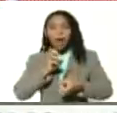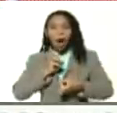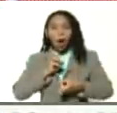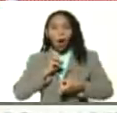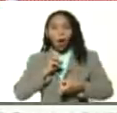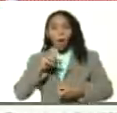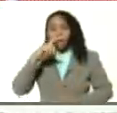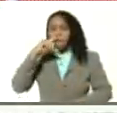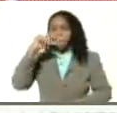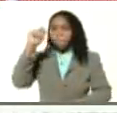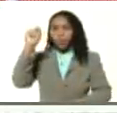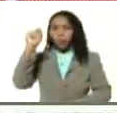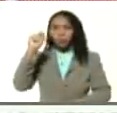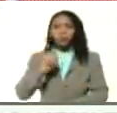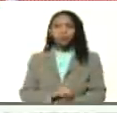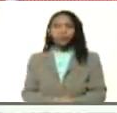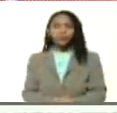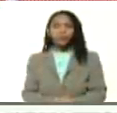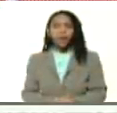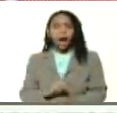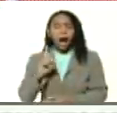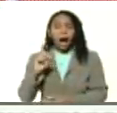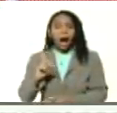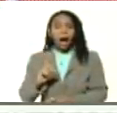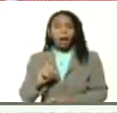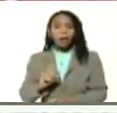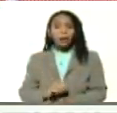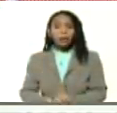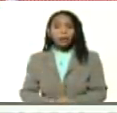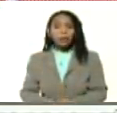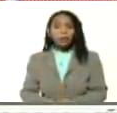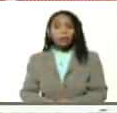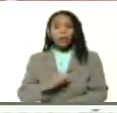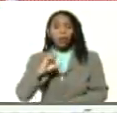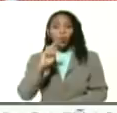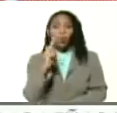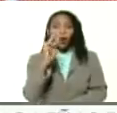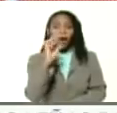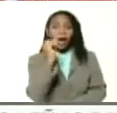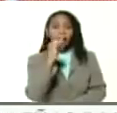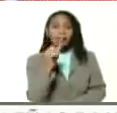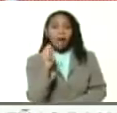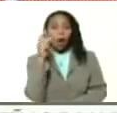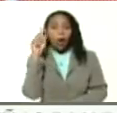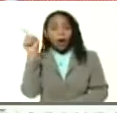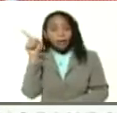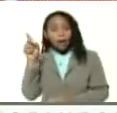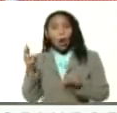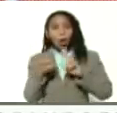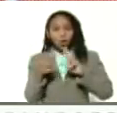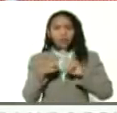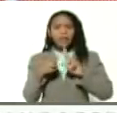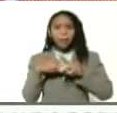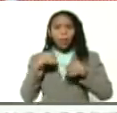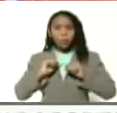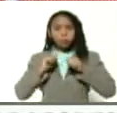Maduro Ancuriel Bank, en Curazao, no es un banco del presidente Maduro, conocemos sus orígenes.